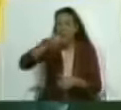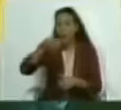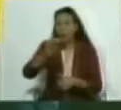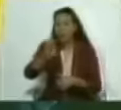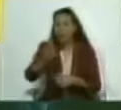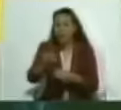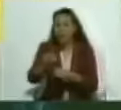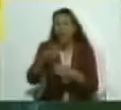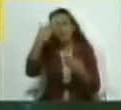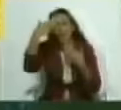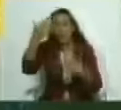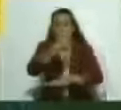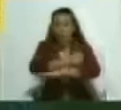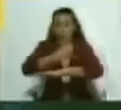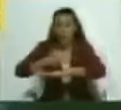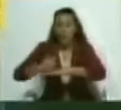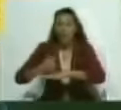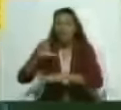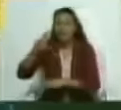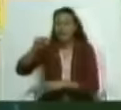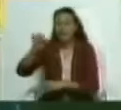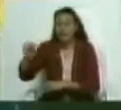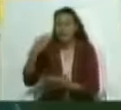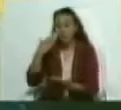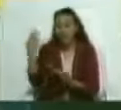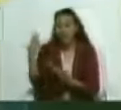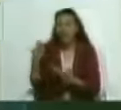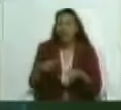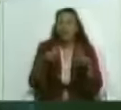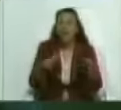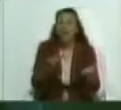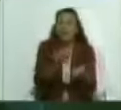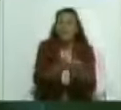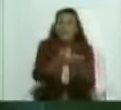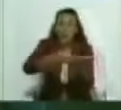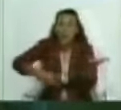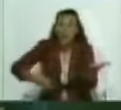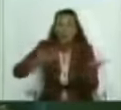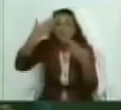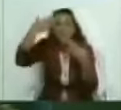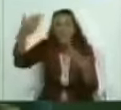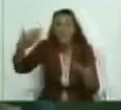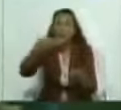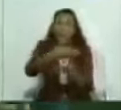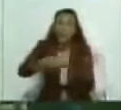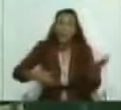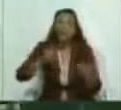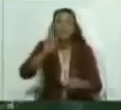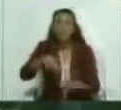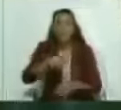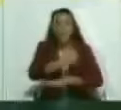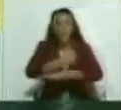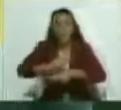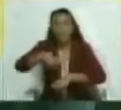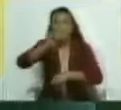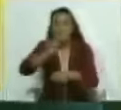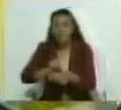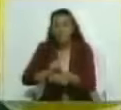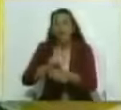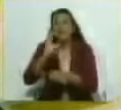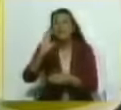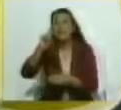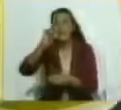momento saluda a las autoridades del Poder Electoral, entrega también la planilla, saluda en este momento también a los rectores principales del